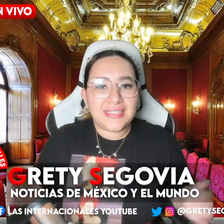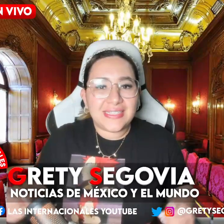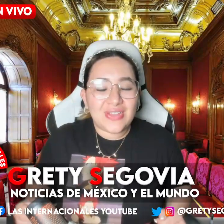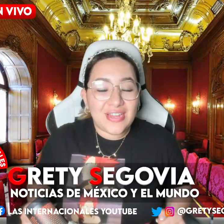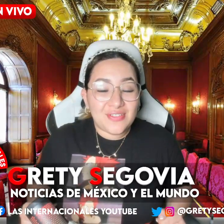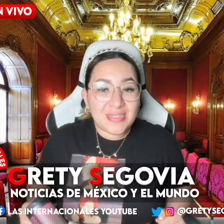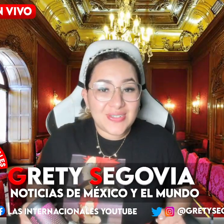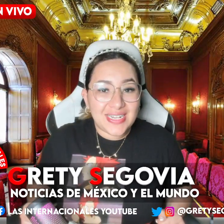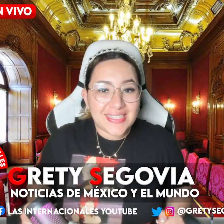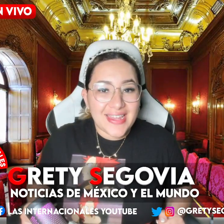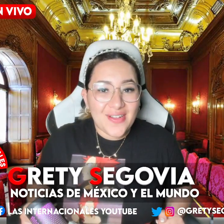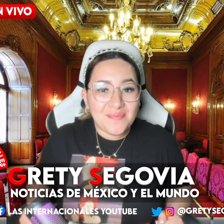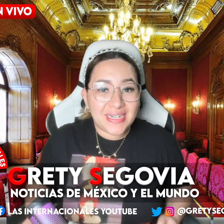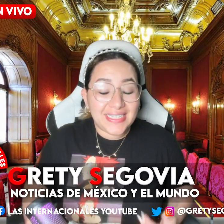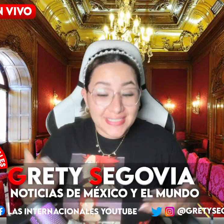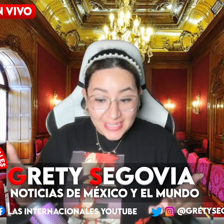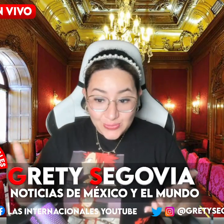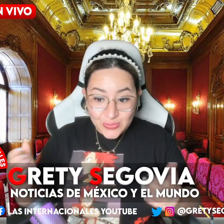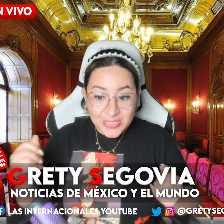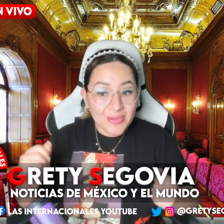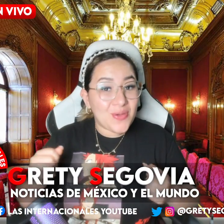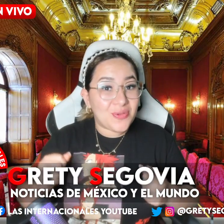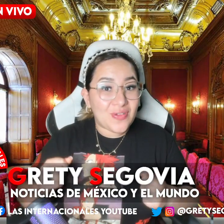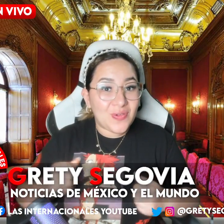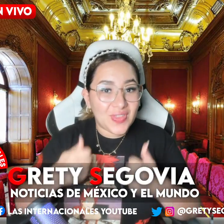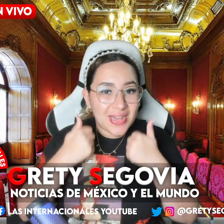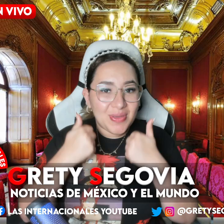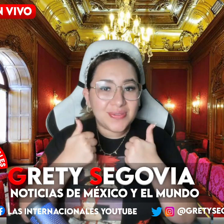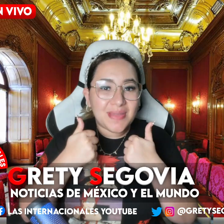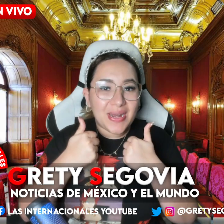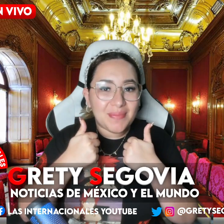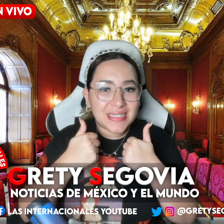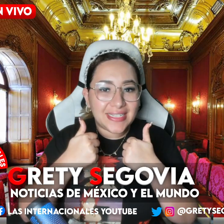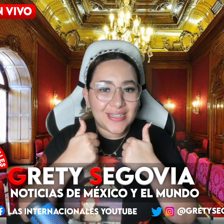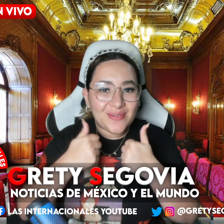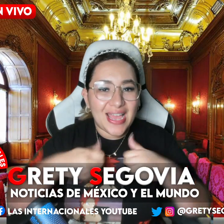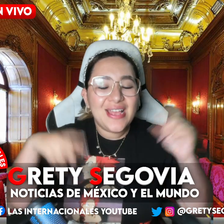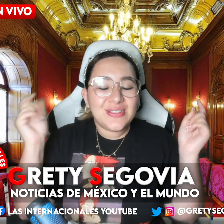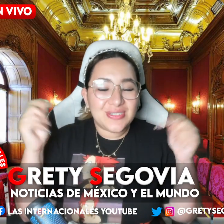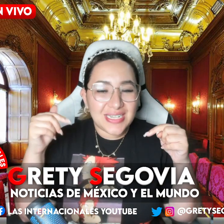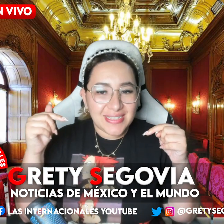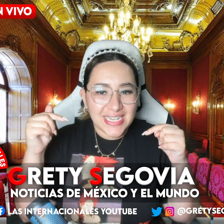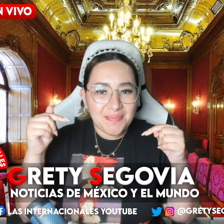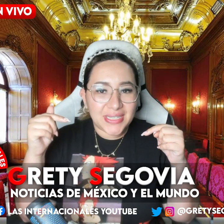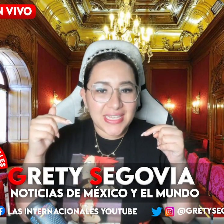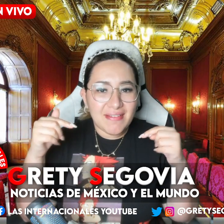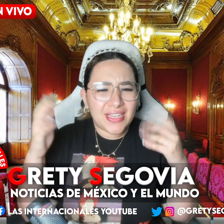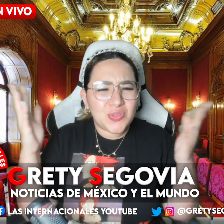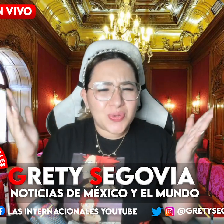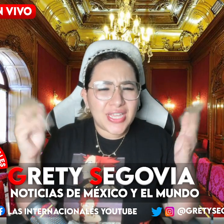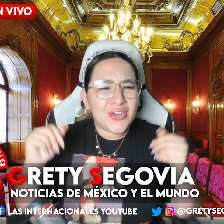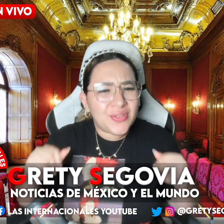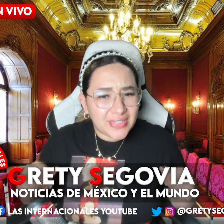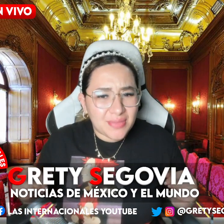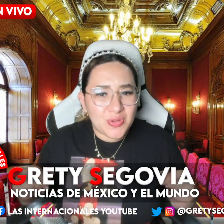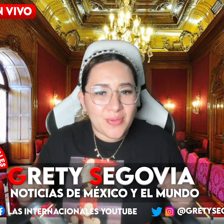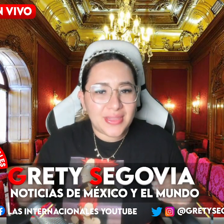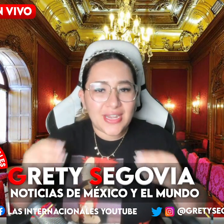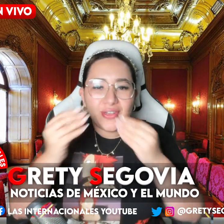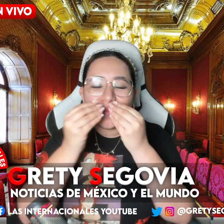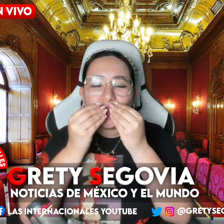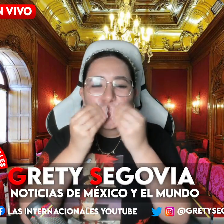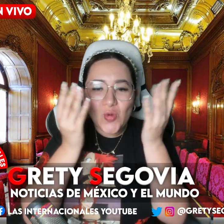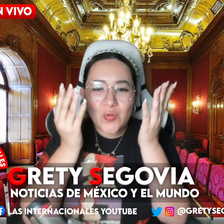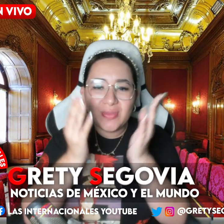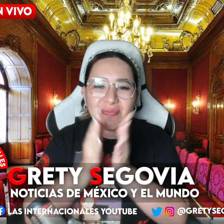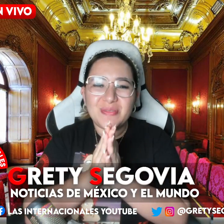Y gente, esa es toda la información que les quería compartir. Si les gustó este video, por favor, denle me gusta para que más gente lo vea. Suscríbanse en la parte de aquí abajito y, ¿por qué no?, déjenme un